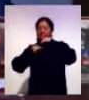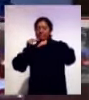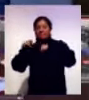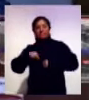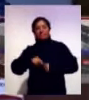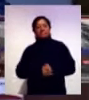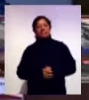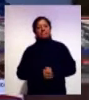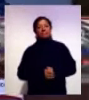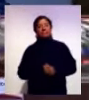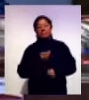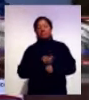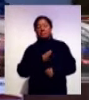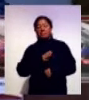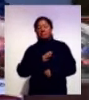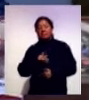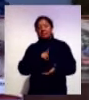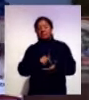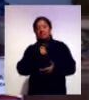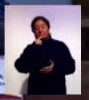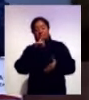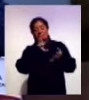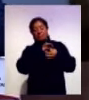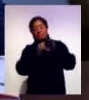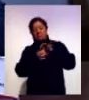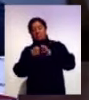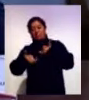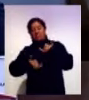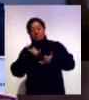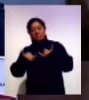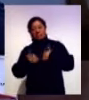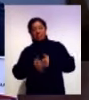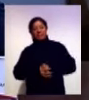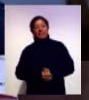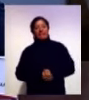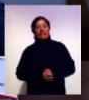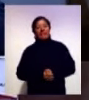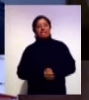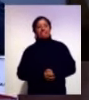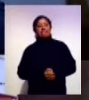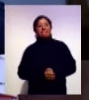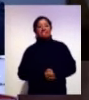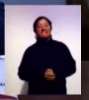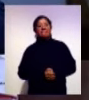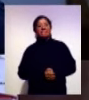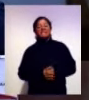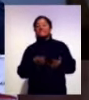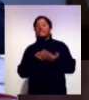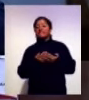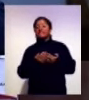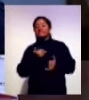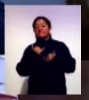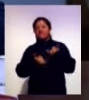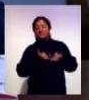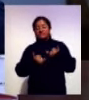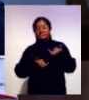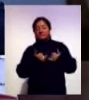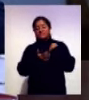lugar en los Juegos Paralímpicos. Estamos en espera de los Juegos Olímpicos en sus